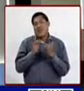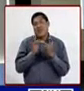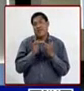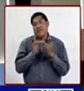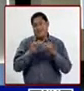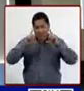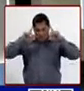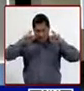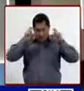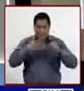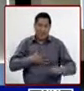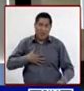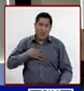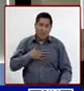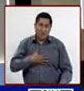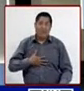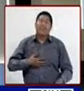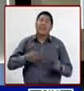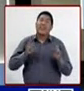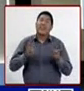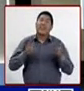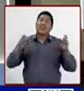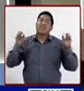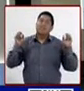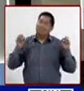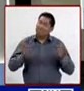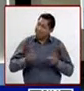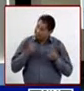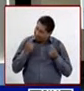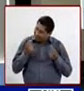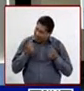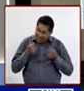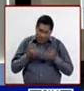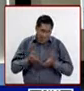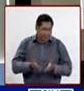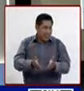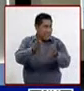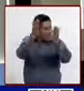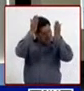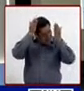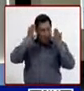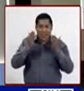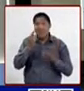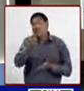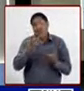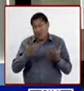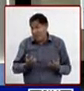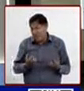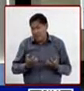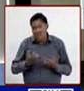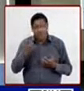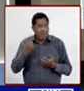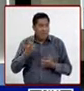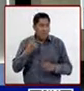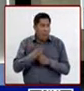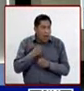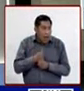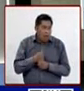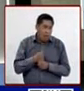ellos, saque una foto a su pantalla y así ya va a poder directamente canalizar con ellos, si usted quiere, una oferta